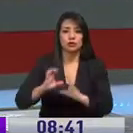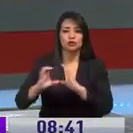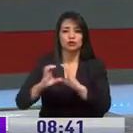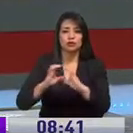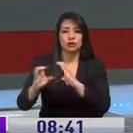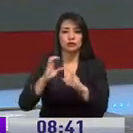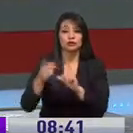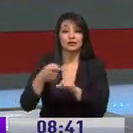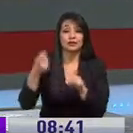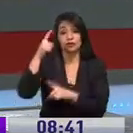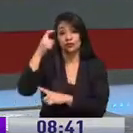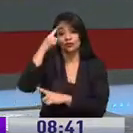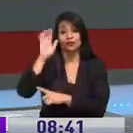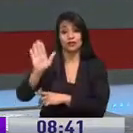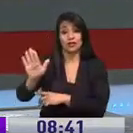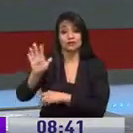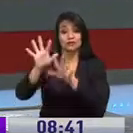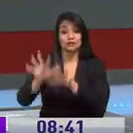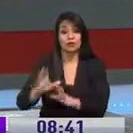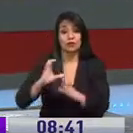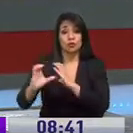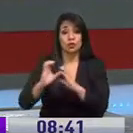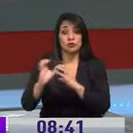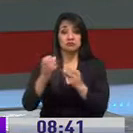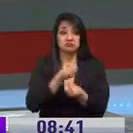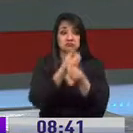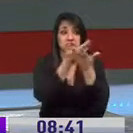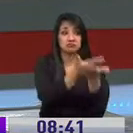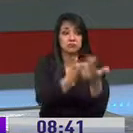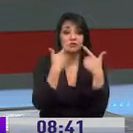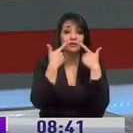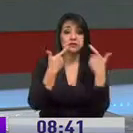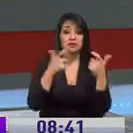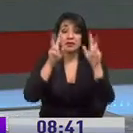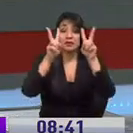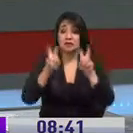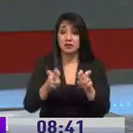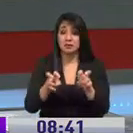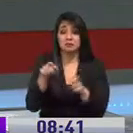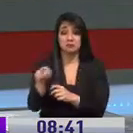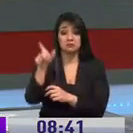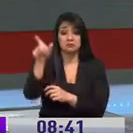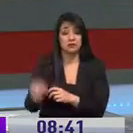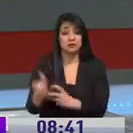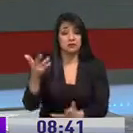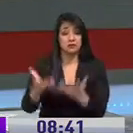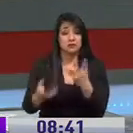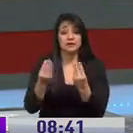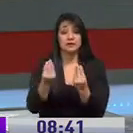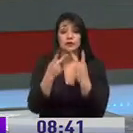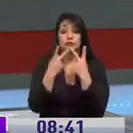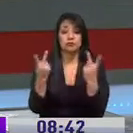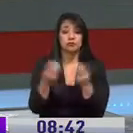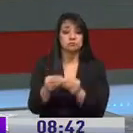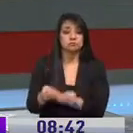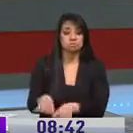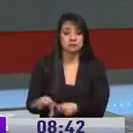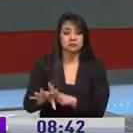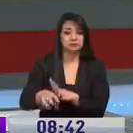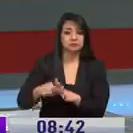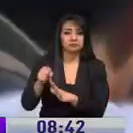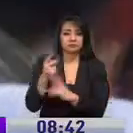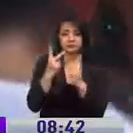gobierno anterior, Fernando Alvarado, buscará cooperar con la fiscalía en el caso donde se presume que Alvarado habría cometido peculado. Lo comentamos.